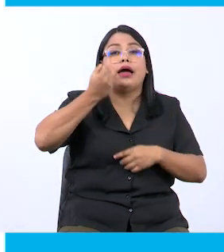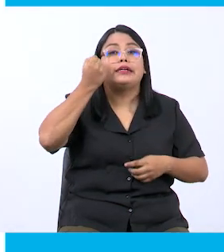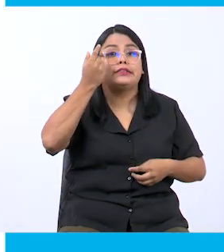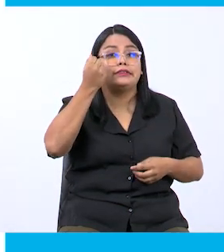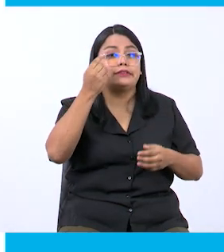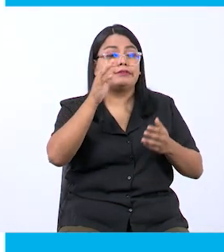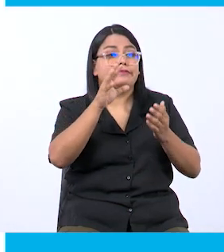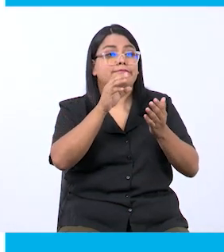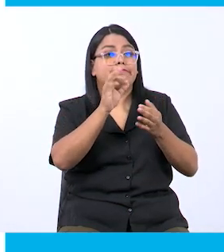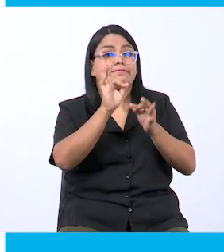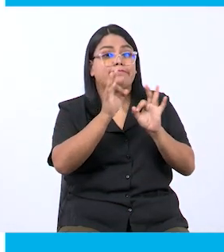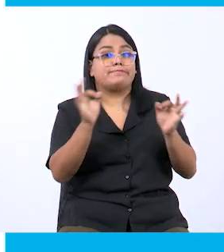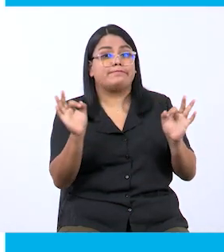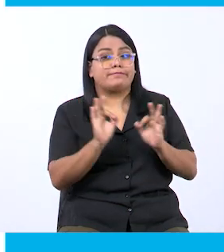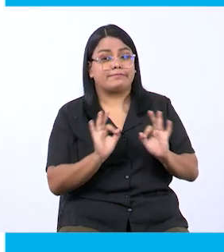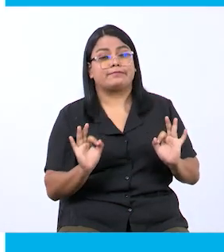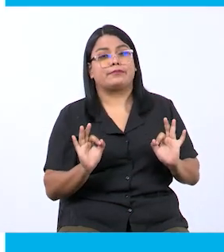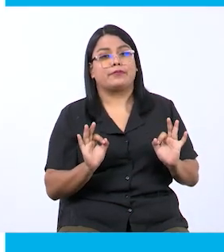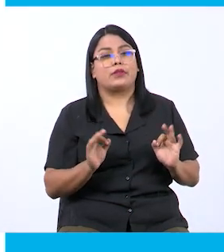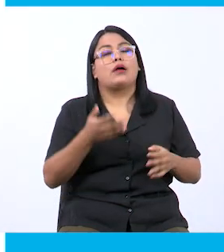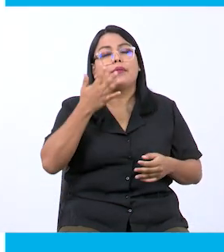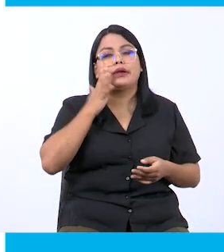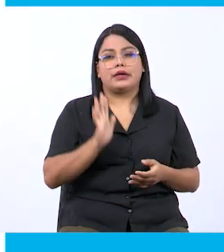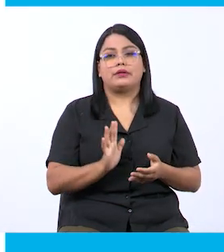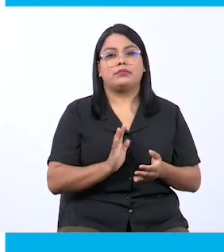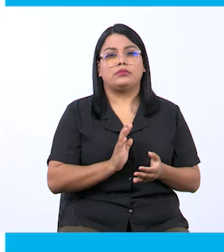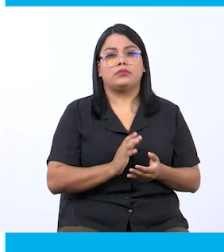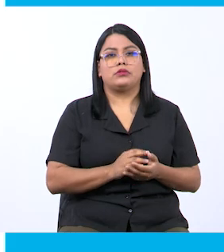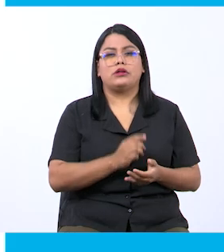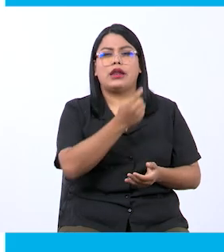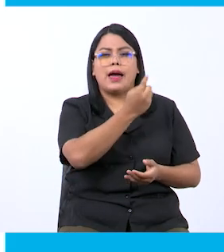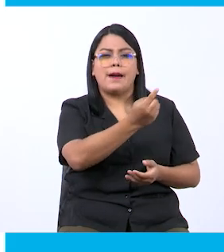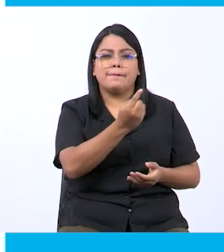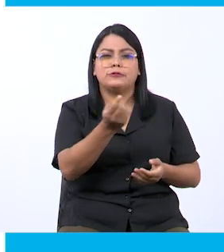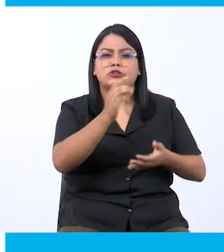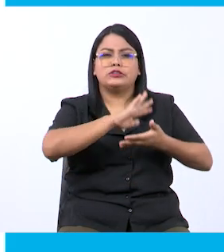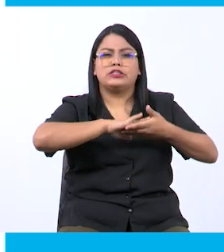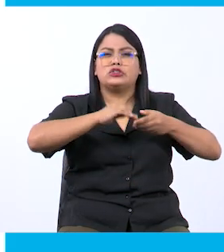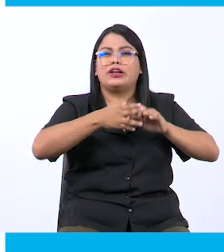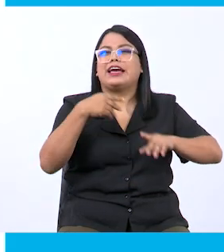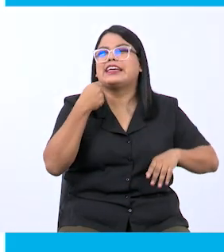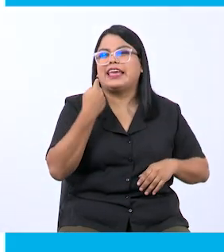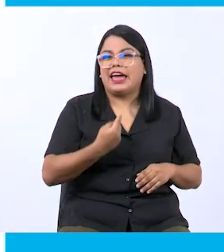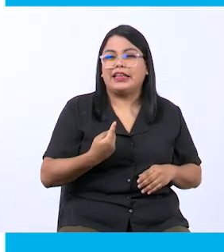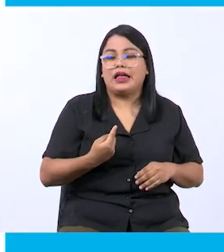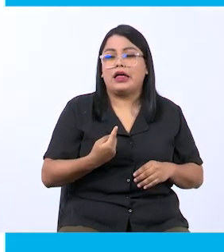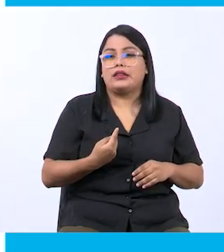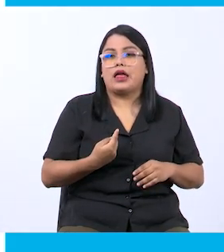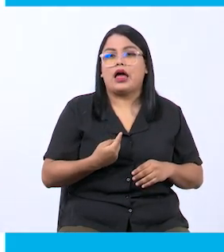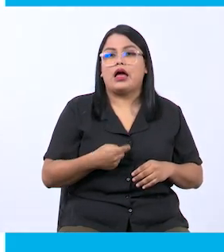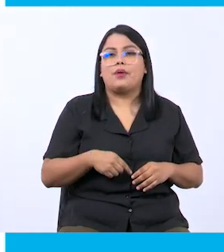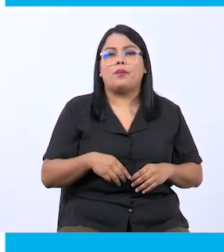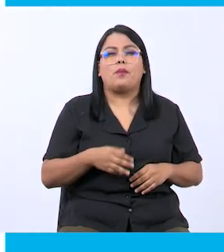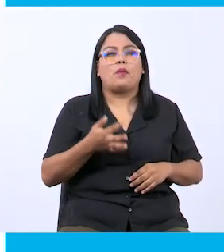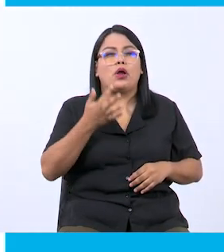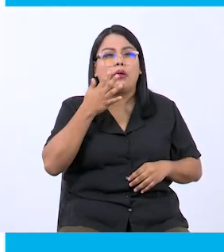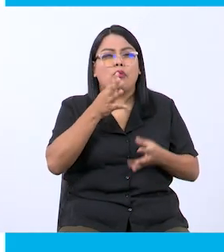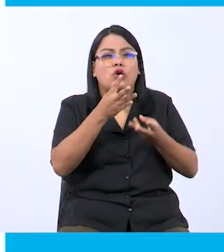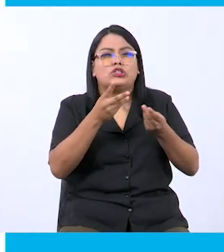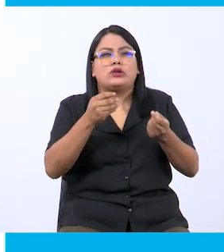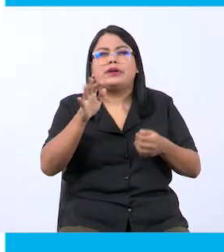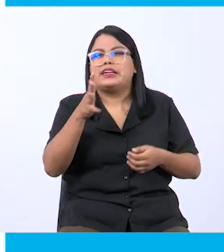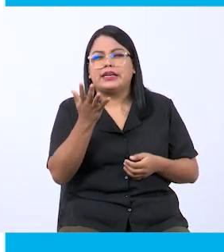en la comprensión del texto. Entre ellas, ¿quiénes son los personajes de la historia? ¿Cuál es el misterio que se